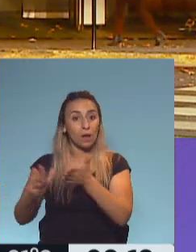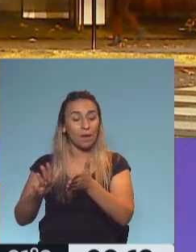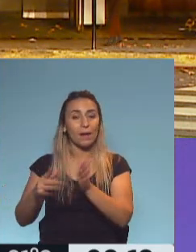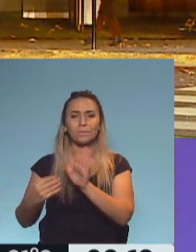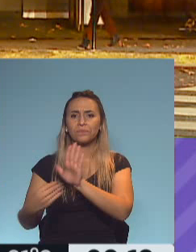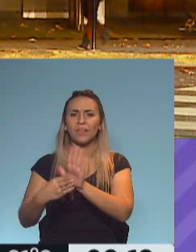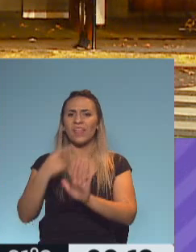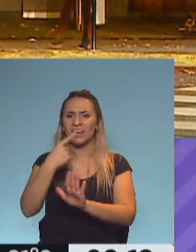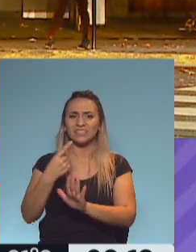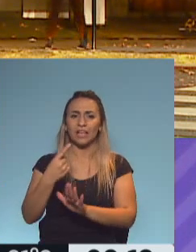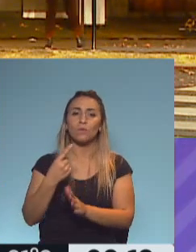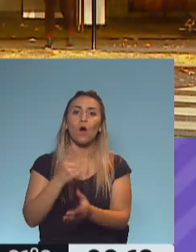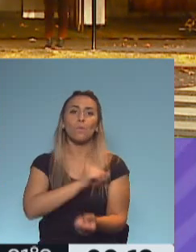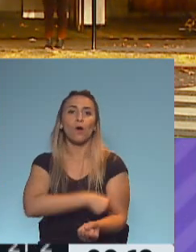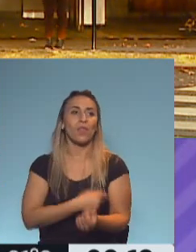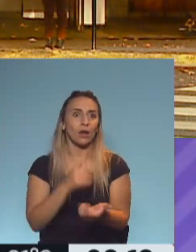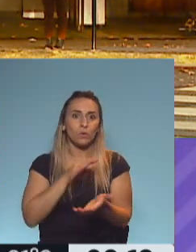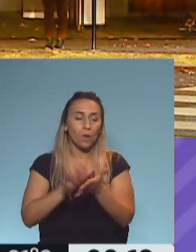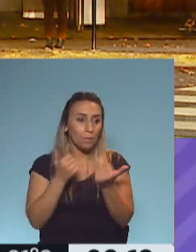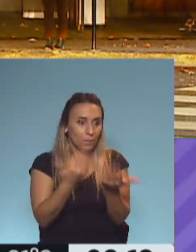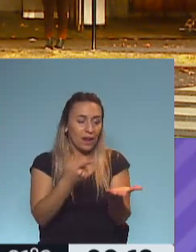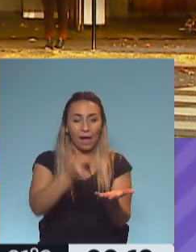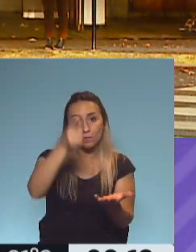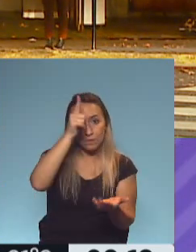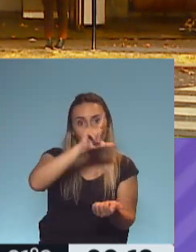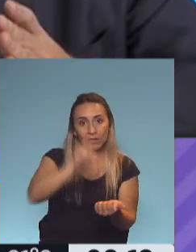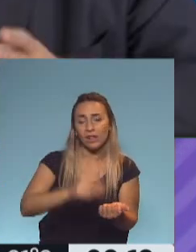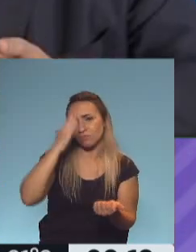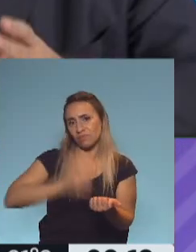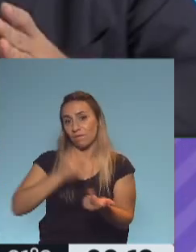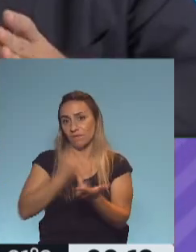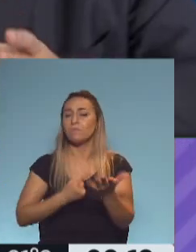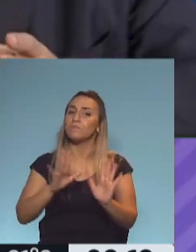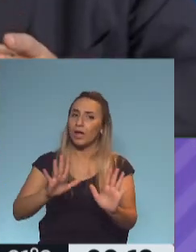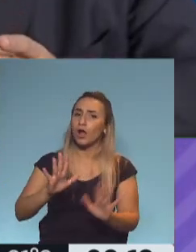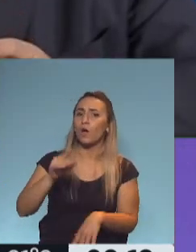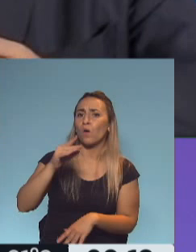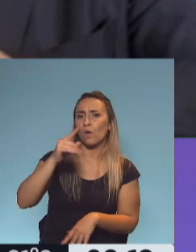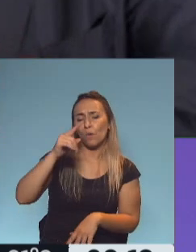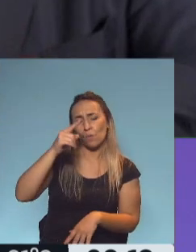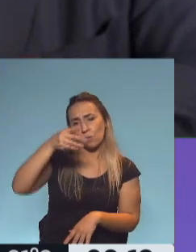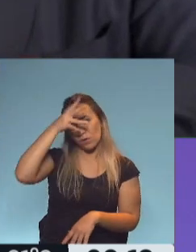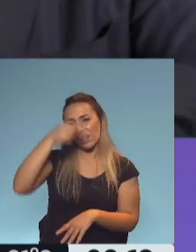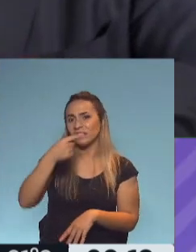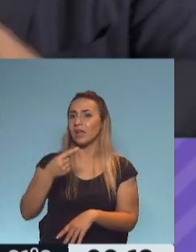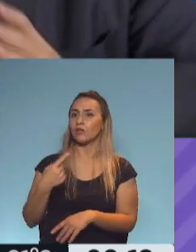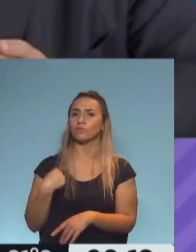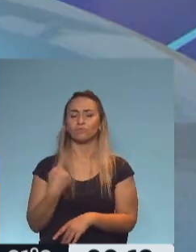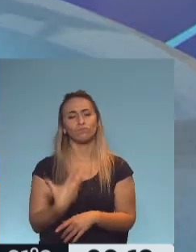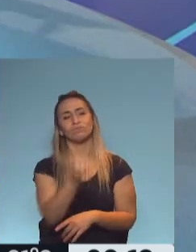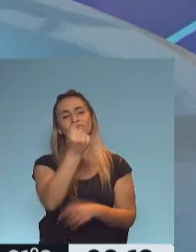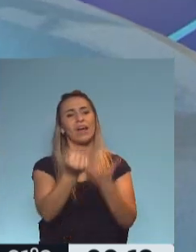facultades nuevas para las Fuerzas Armadas y las Fuerzas Federales, algo que nunca estuvo en juego, pero Sí. Patricia Bullrich consideró que fue por la resistencia de Juntos por el Cambio. Ah, bien.